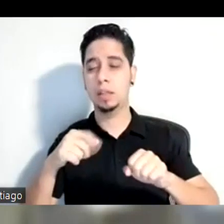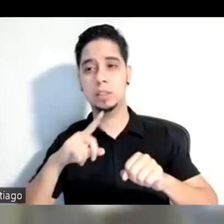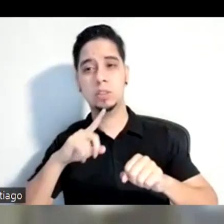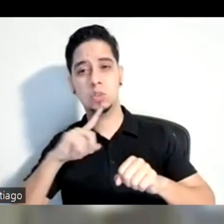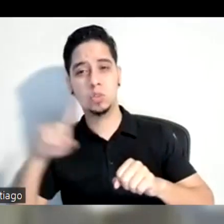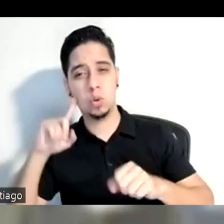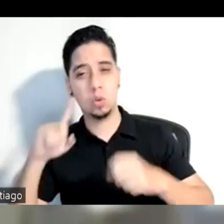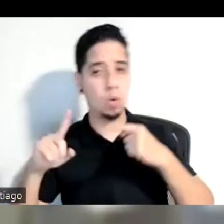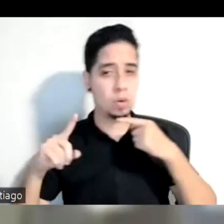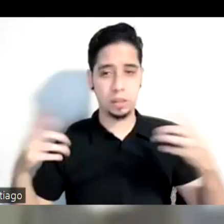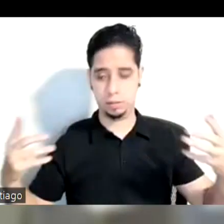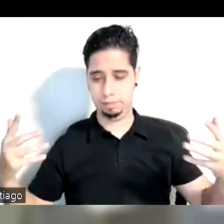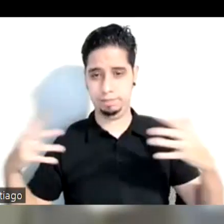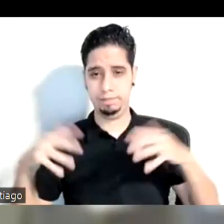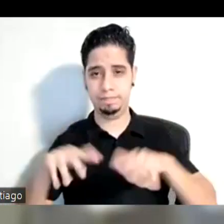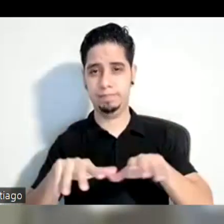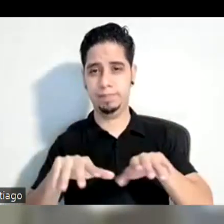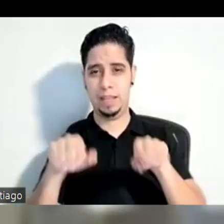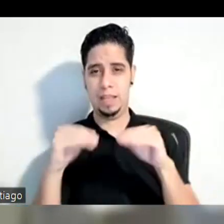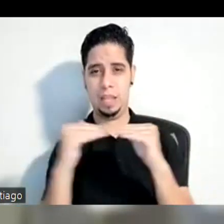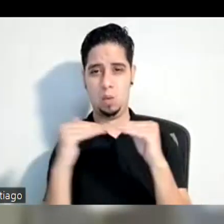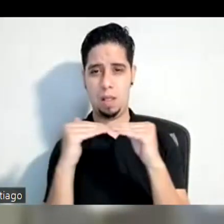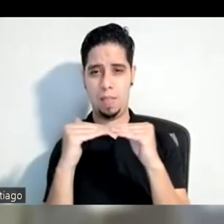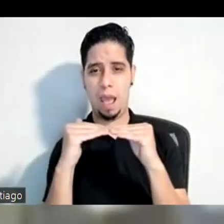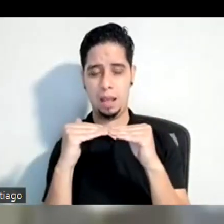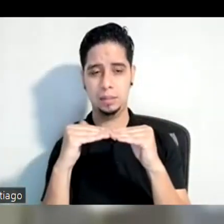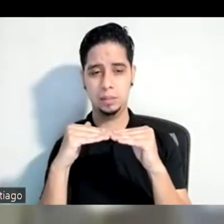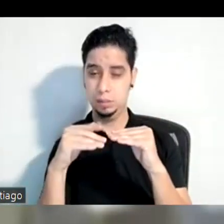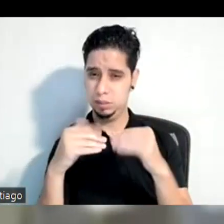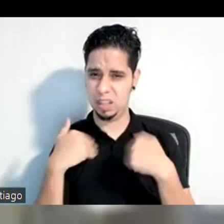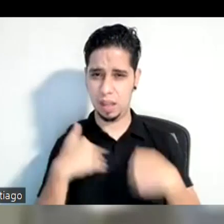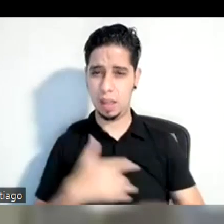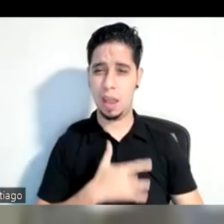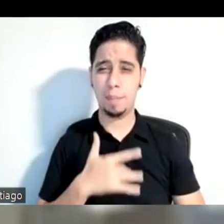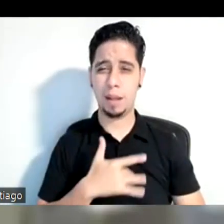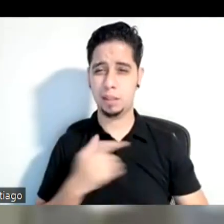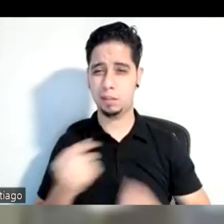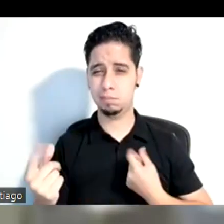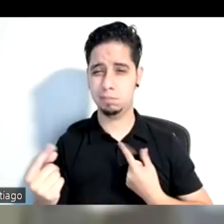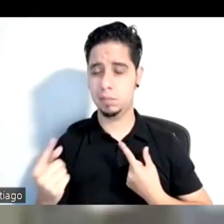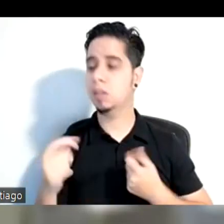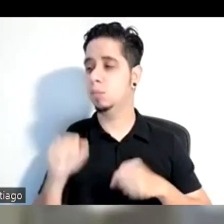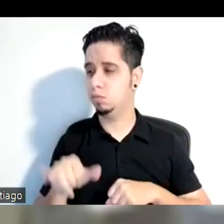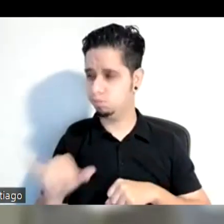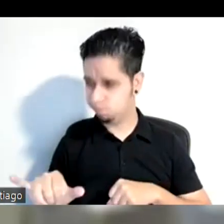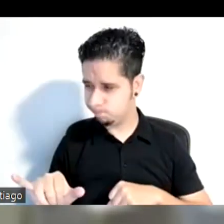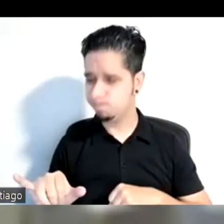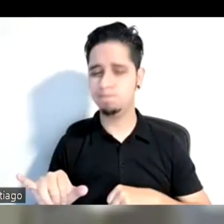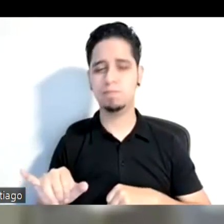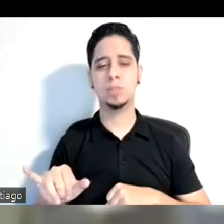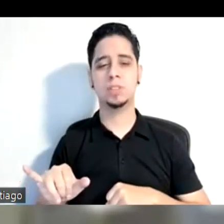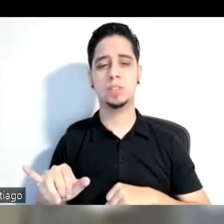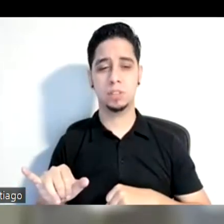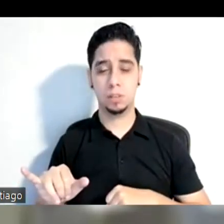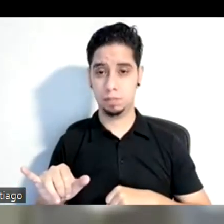Y la igualdad. Es cuestión de tener un poquito de empatía, ¿verdad? Y no llegar a la situación de tener que o